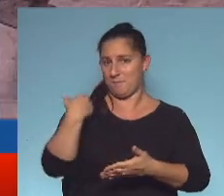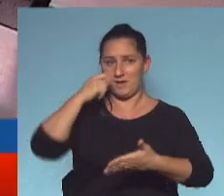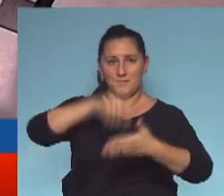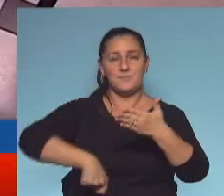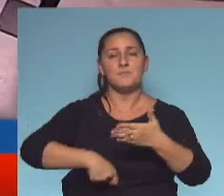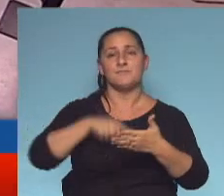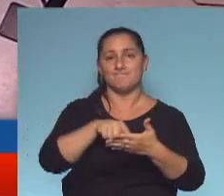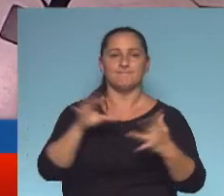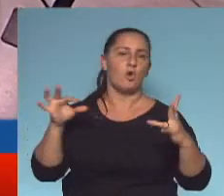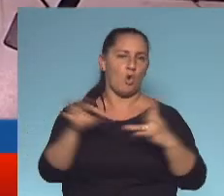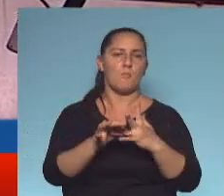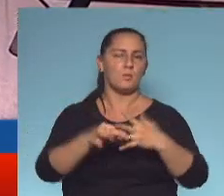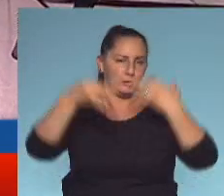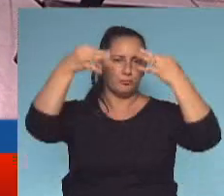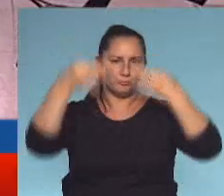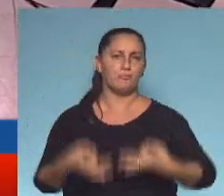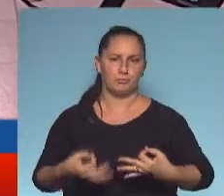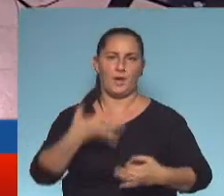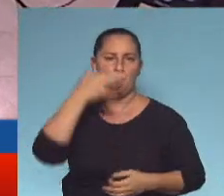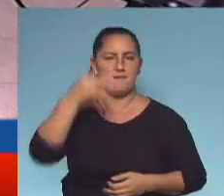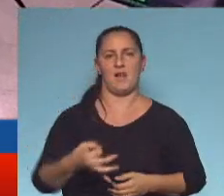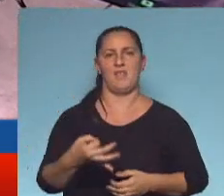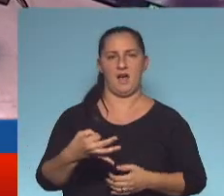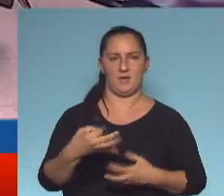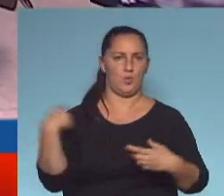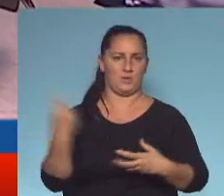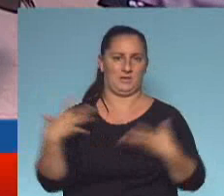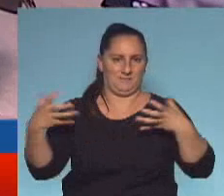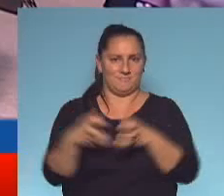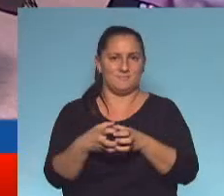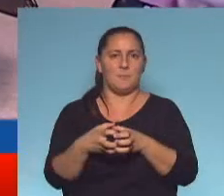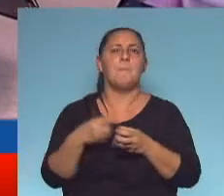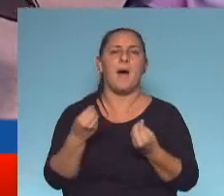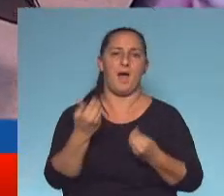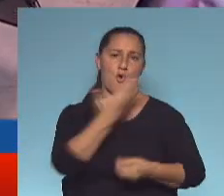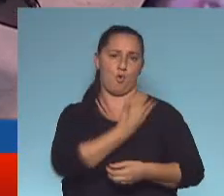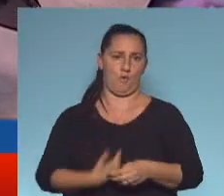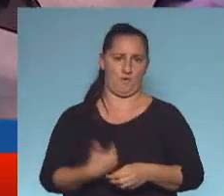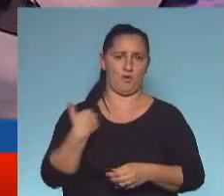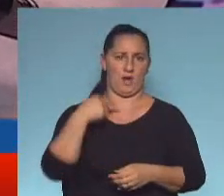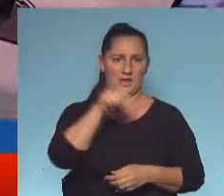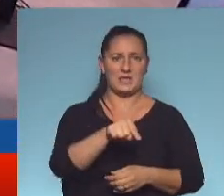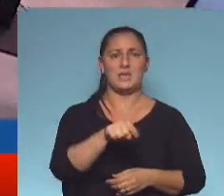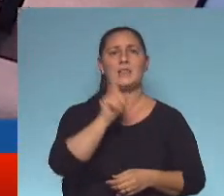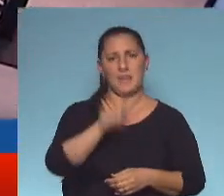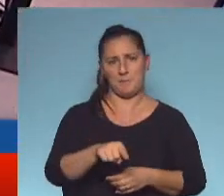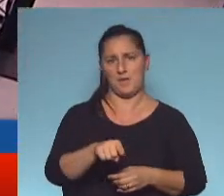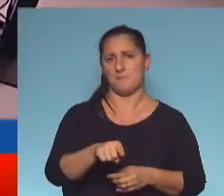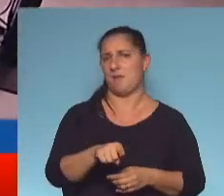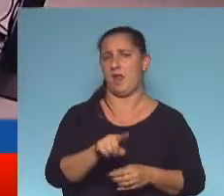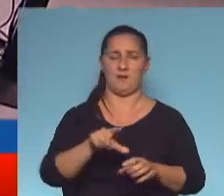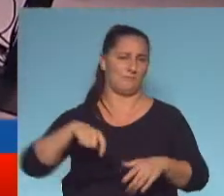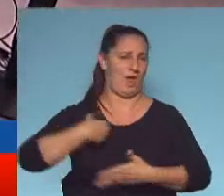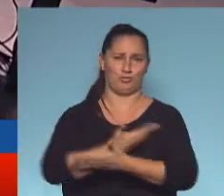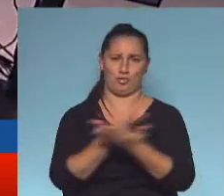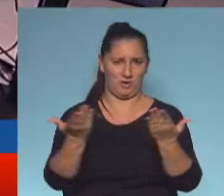es un compromiso real de nuestra organización para el Gobierno argentino y también, yo diría, para toda la sociedad, ¿no?